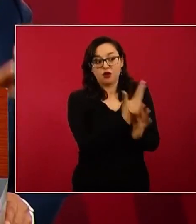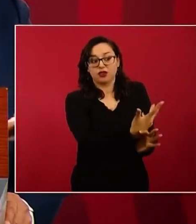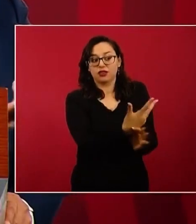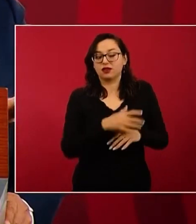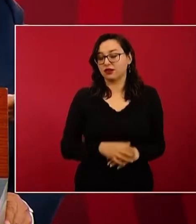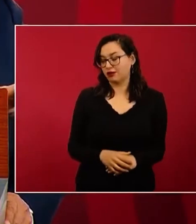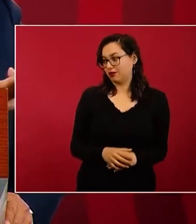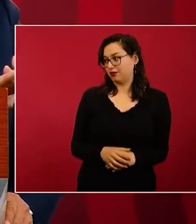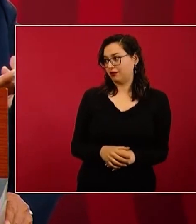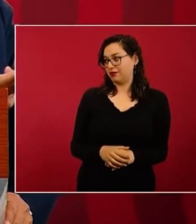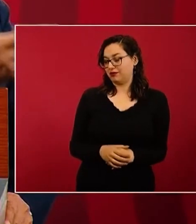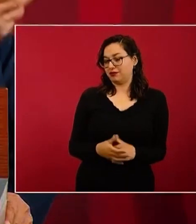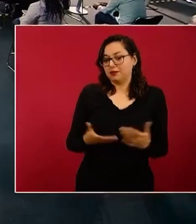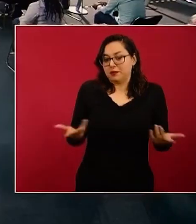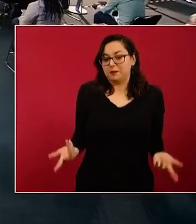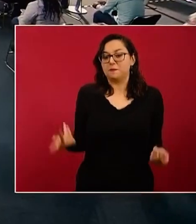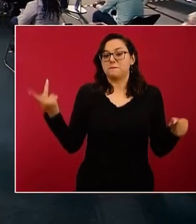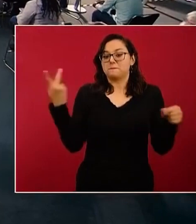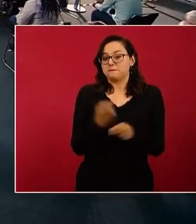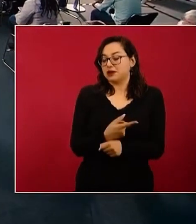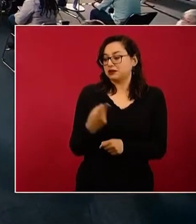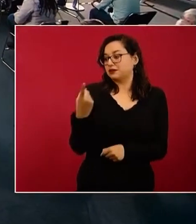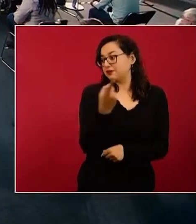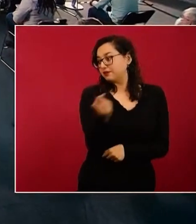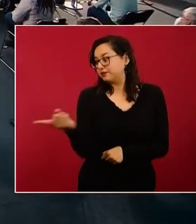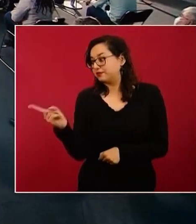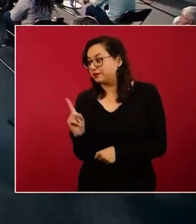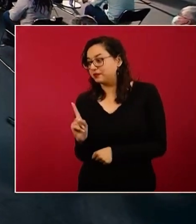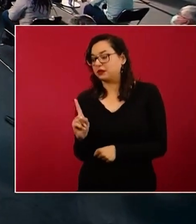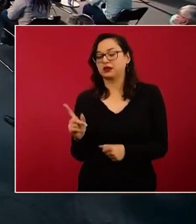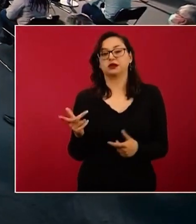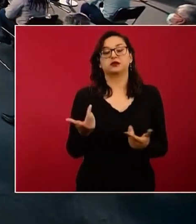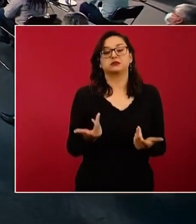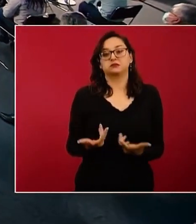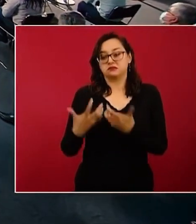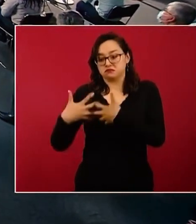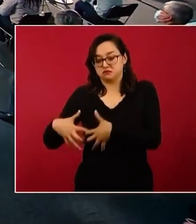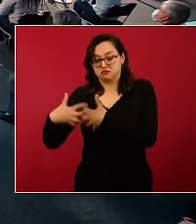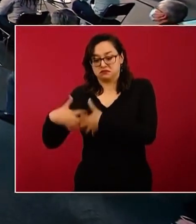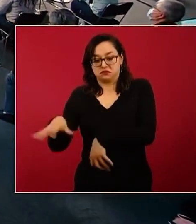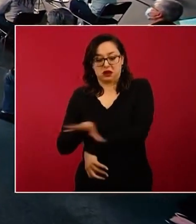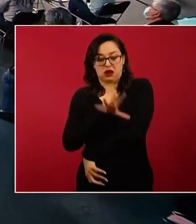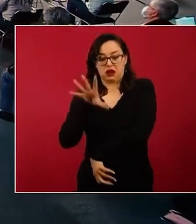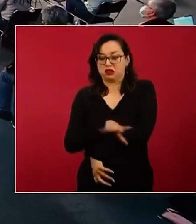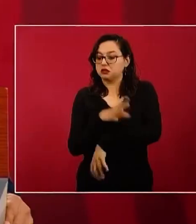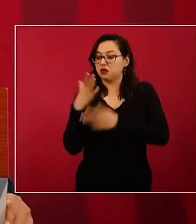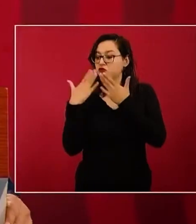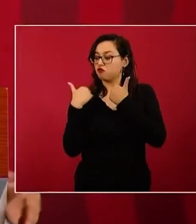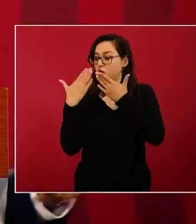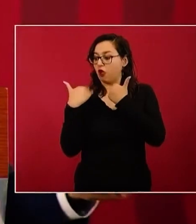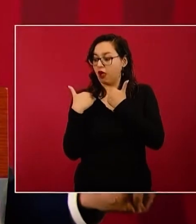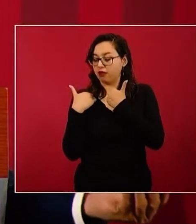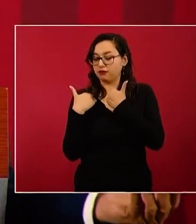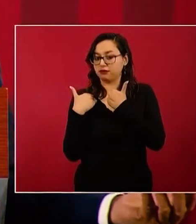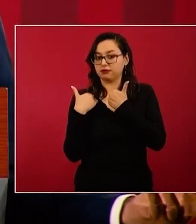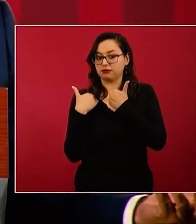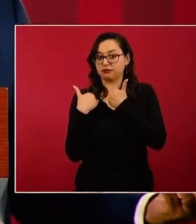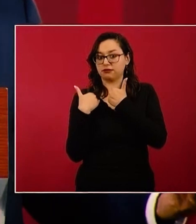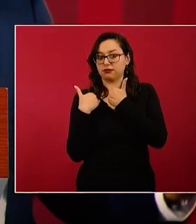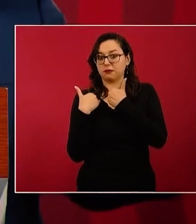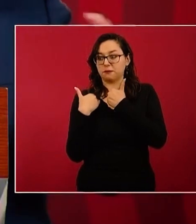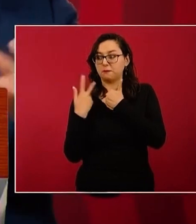quienes no tienen una planta que genere energía eléctrica, ¿sí?,